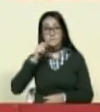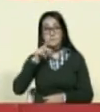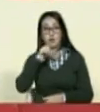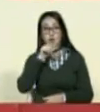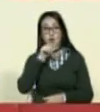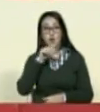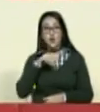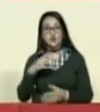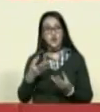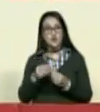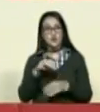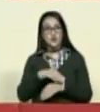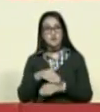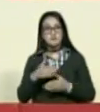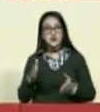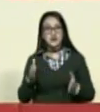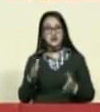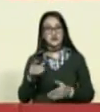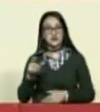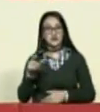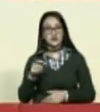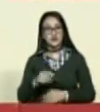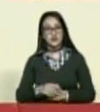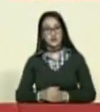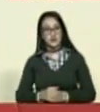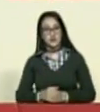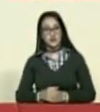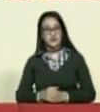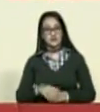con el ministro Ernesto Villegas.